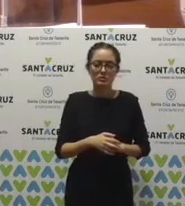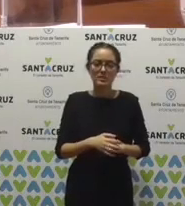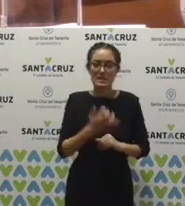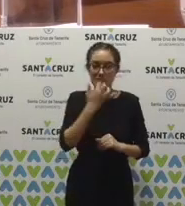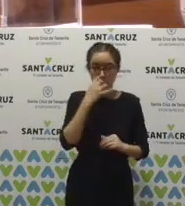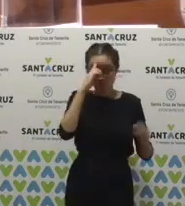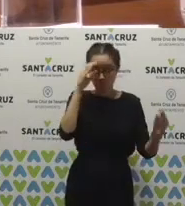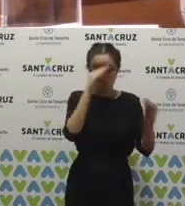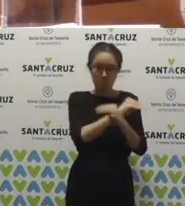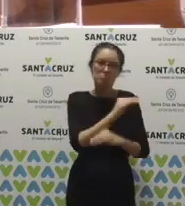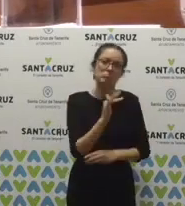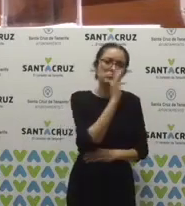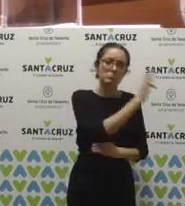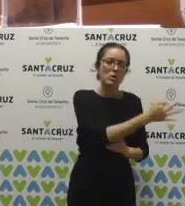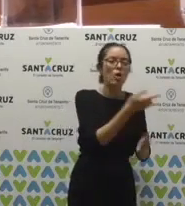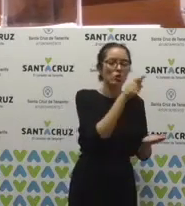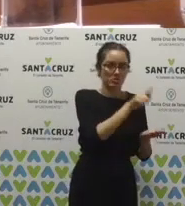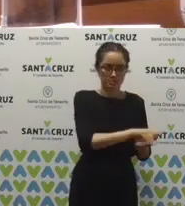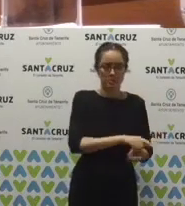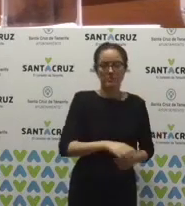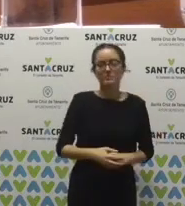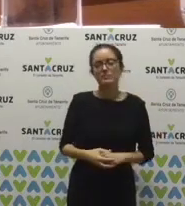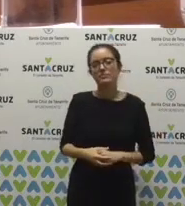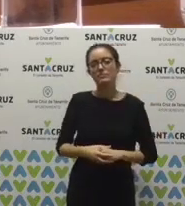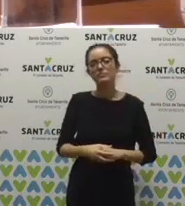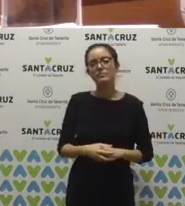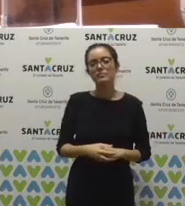esté de acuerdo y ya fijaría criterio